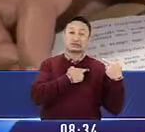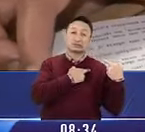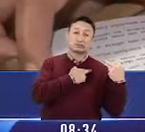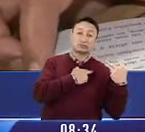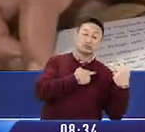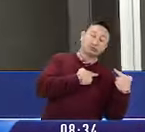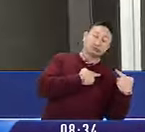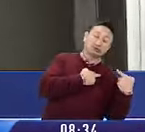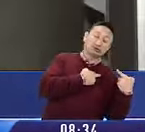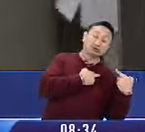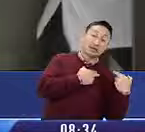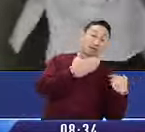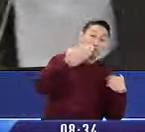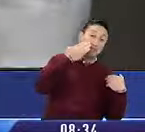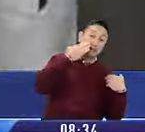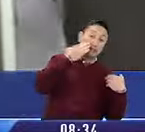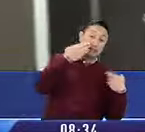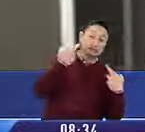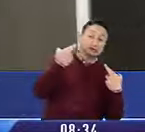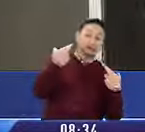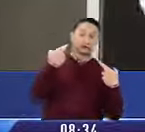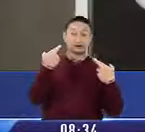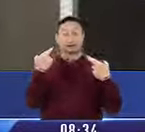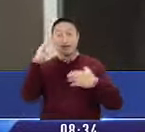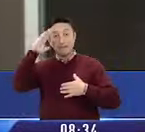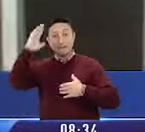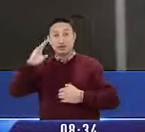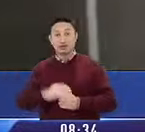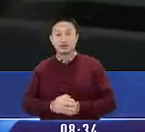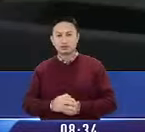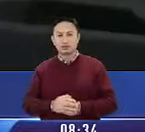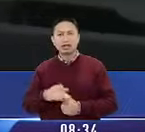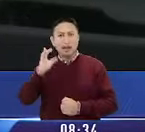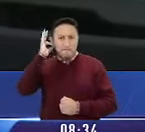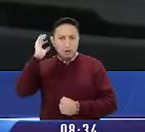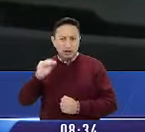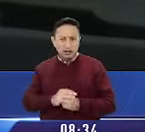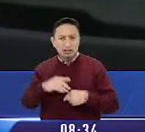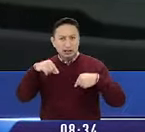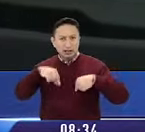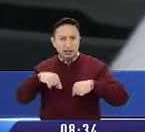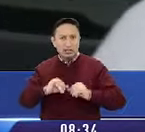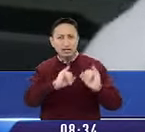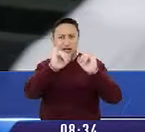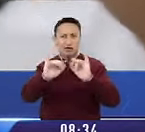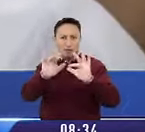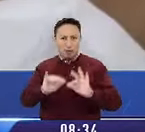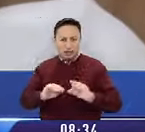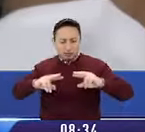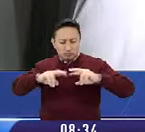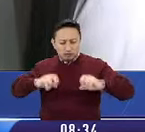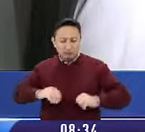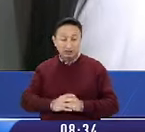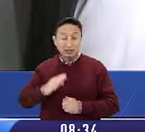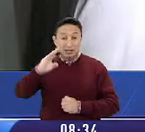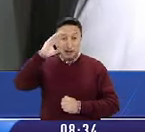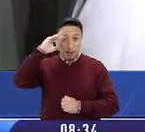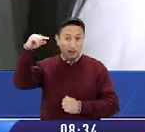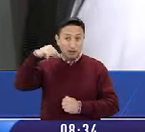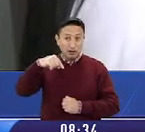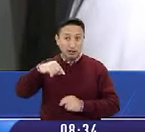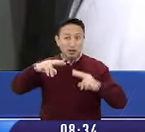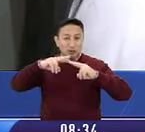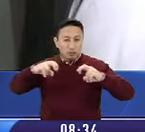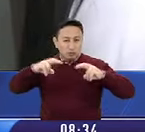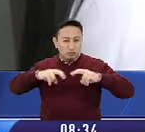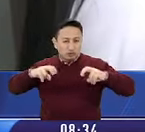madre, pero también policía. Es una de las pocas mujeres perito en informática forense del Departamento de Criminalística